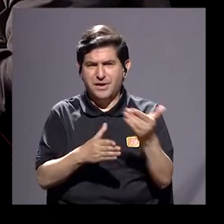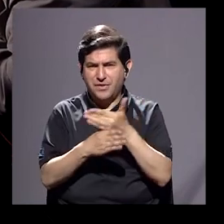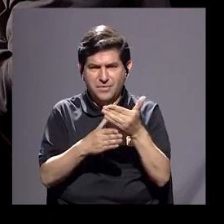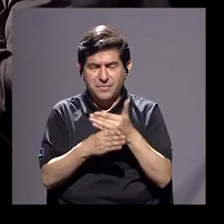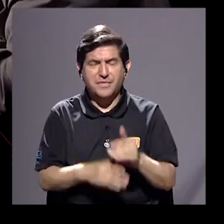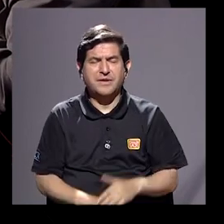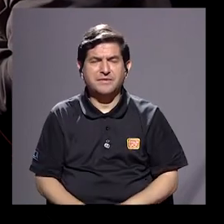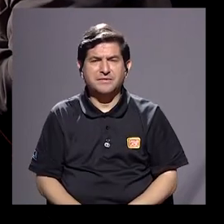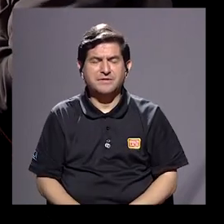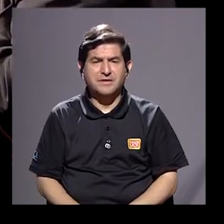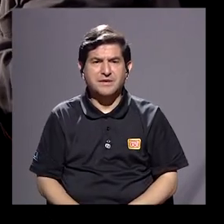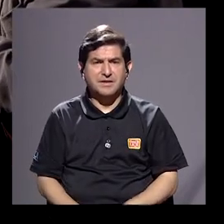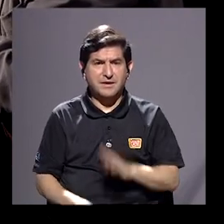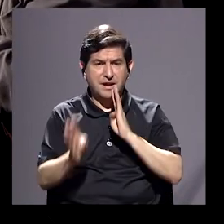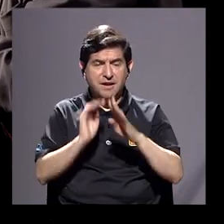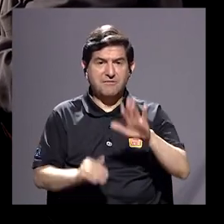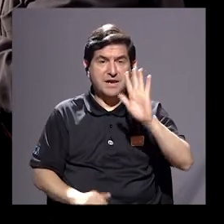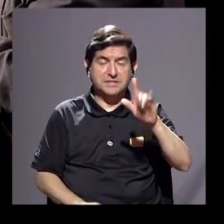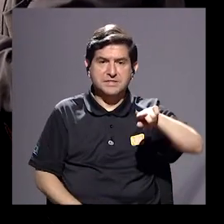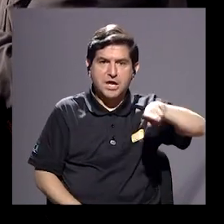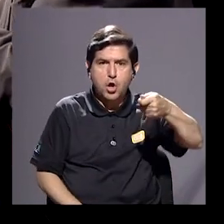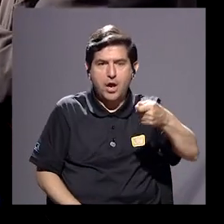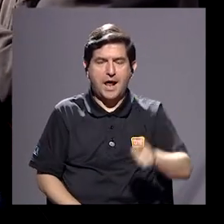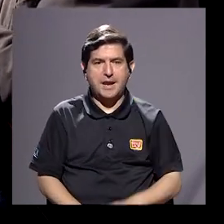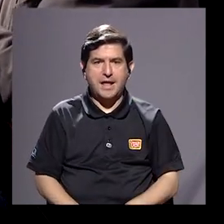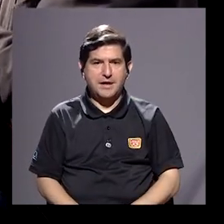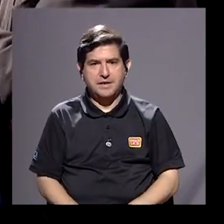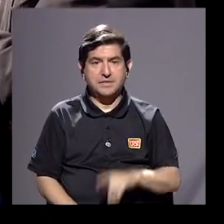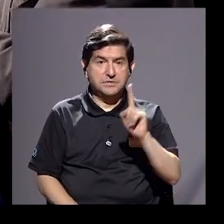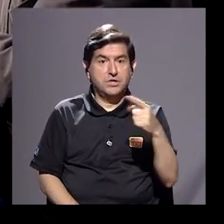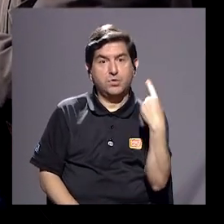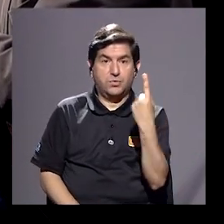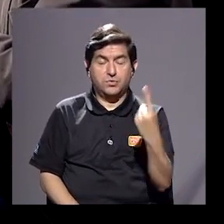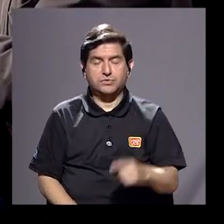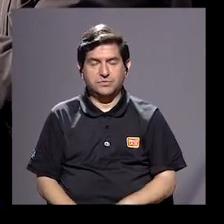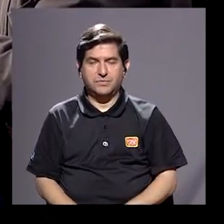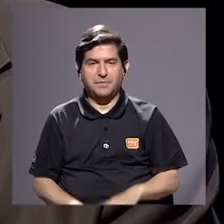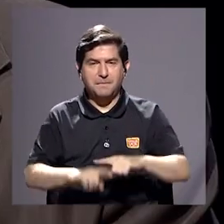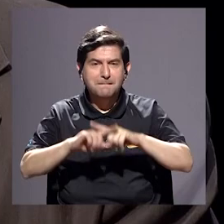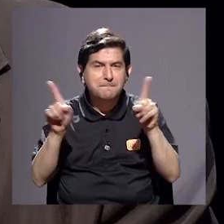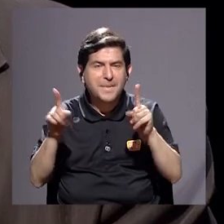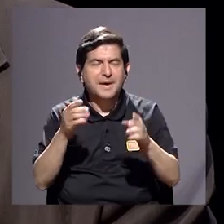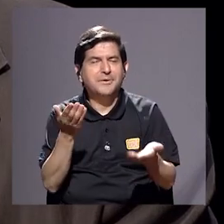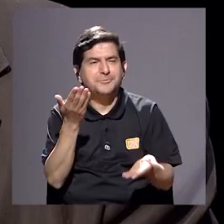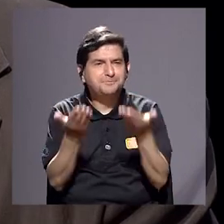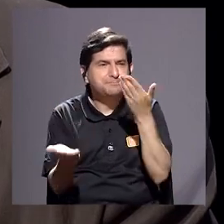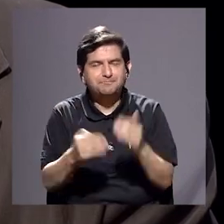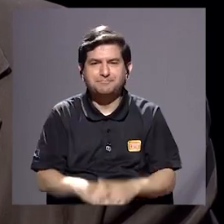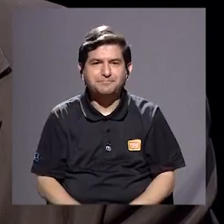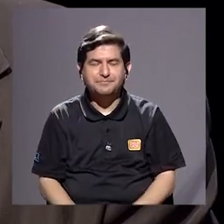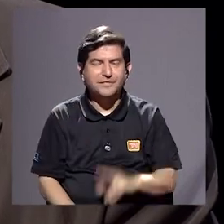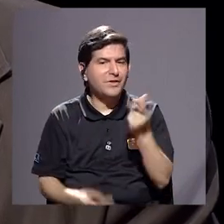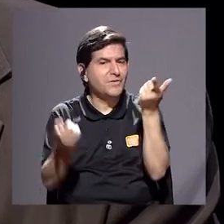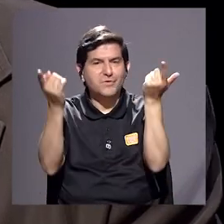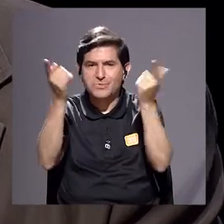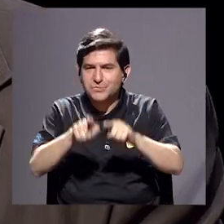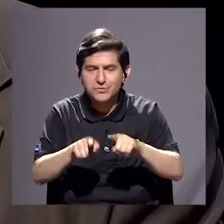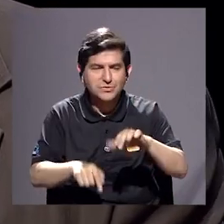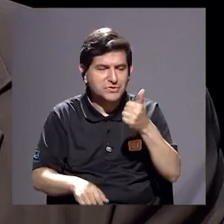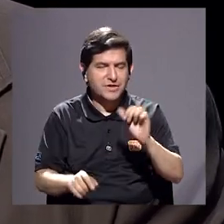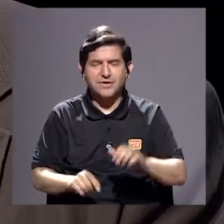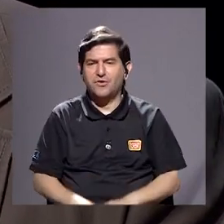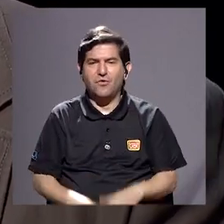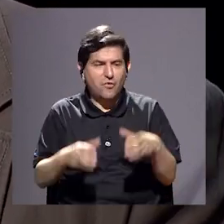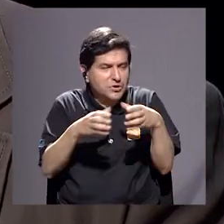canal 7 porque estamos hablando de 5 canales con un solicitamos de acuerdo pero pero pero digamos no ocurre con muchas